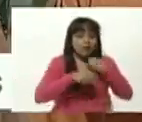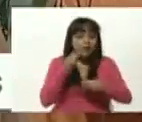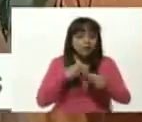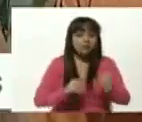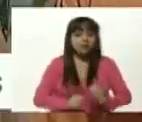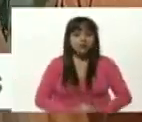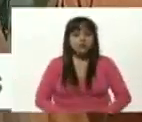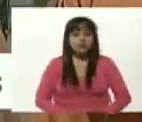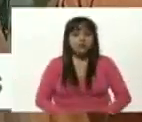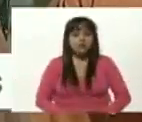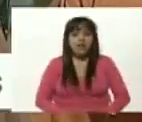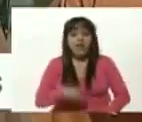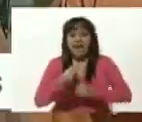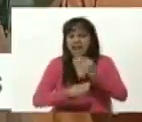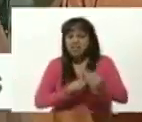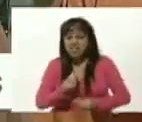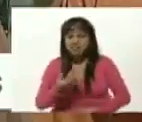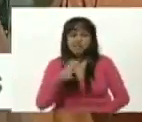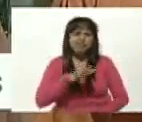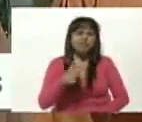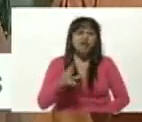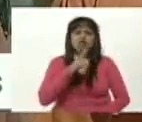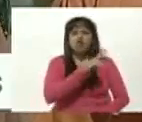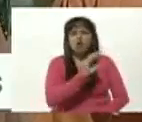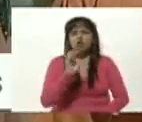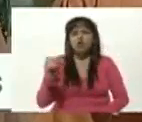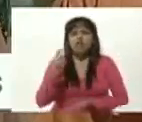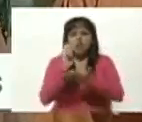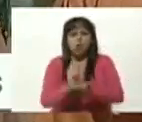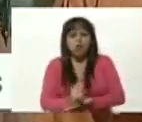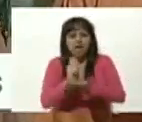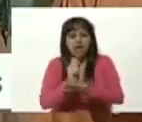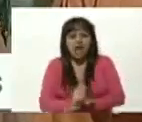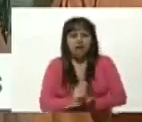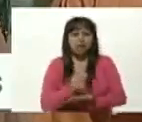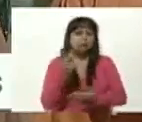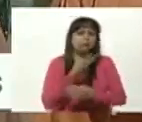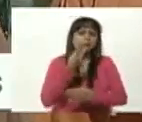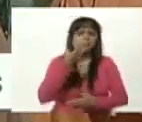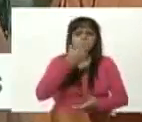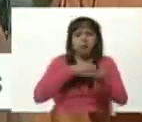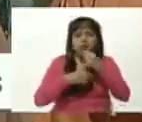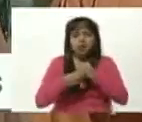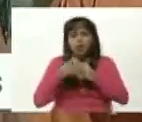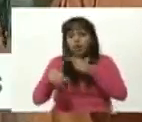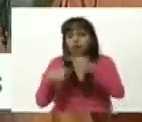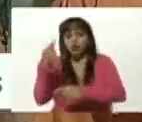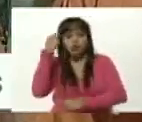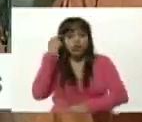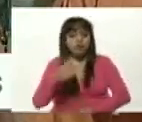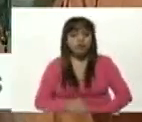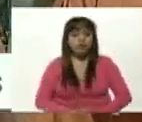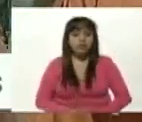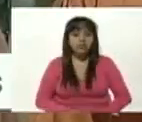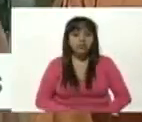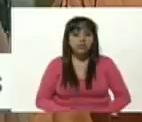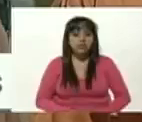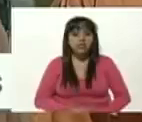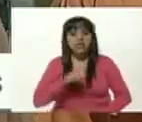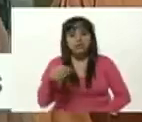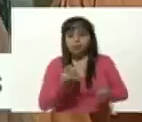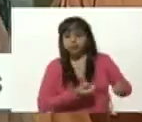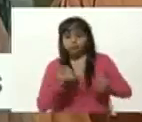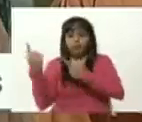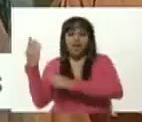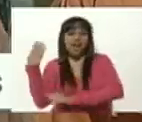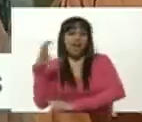Jarillo. Producimos como 200 toneladas de hortalizas al diaria, y todas esas hortalizas salen a Caracas y